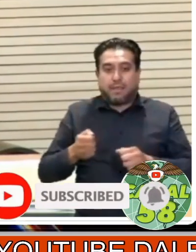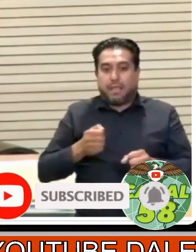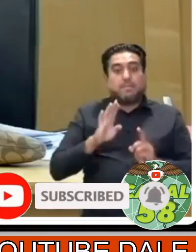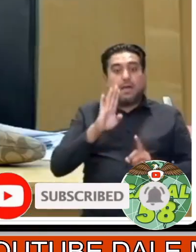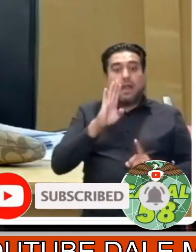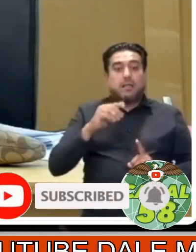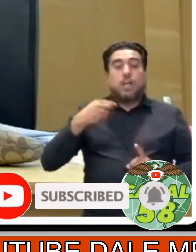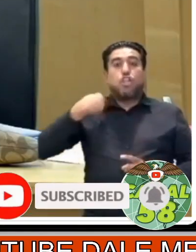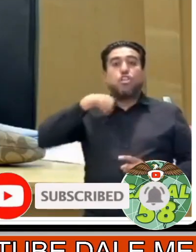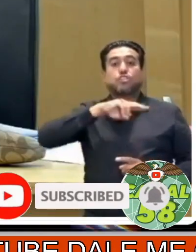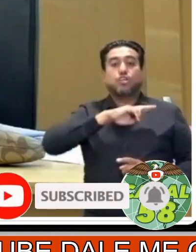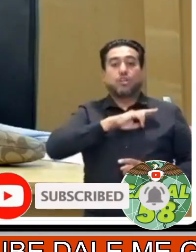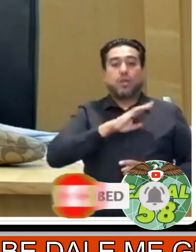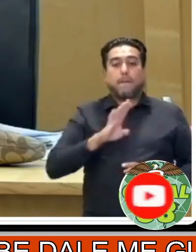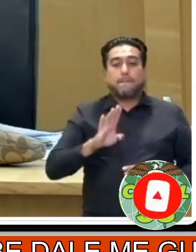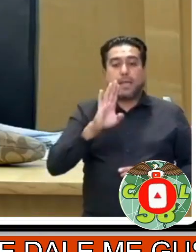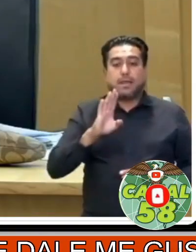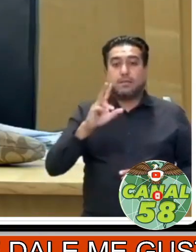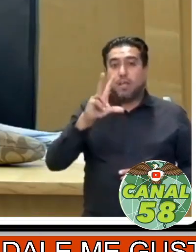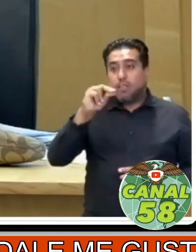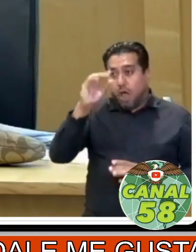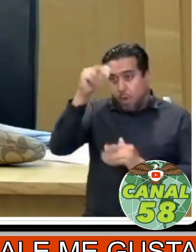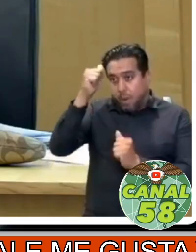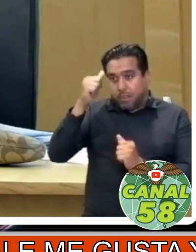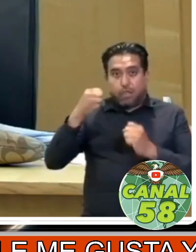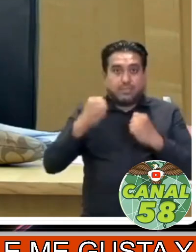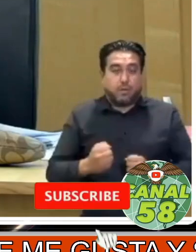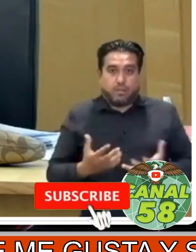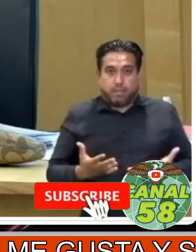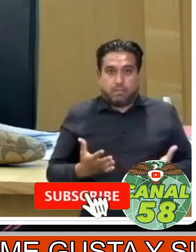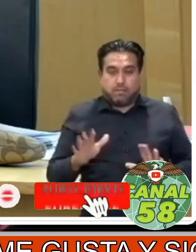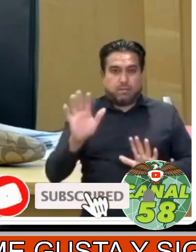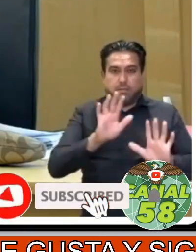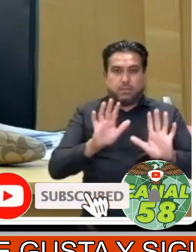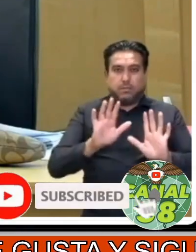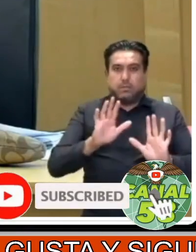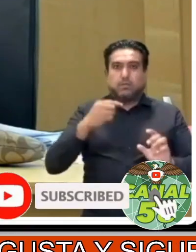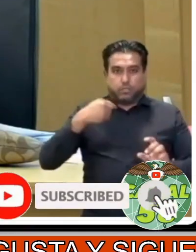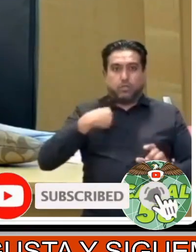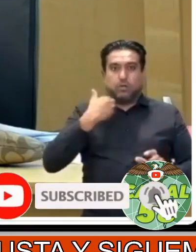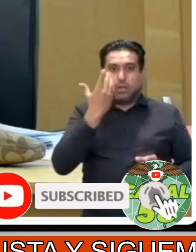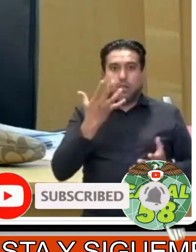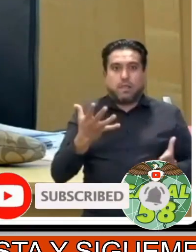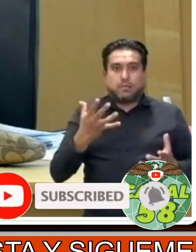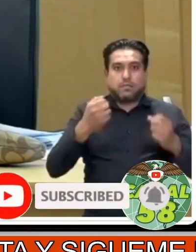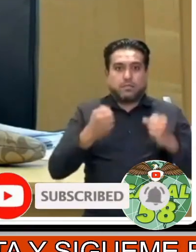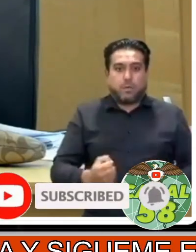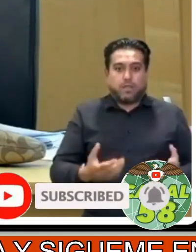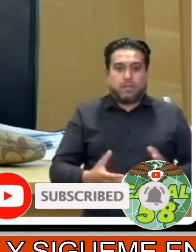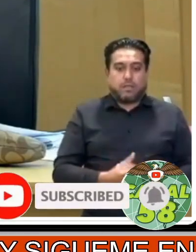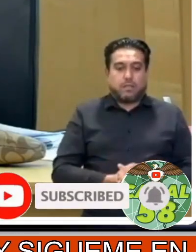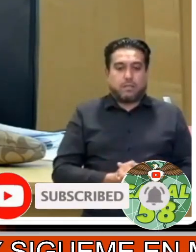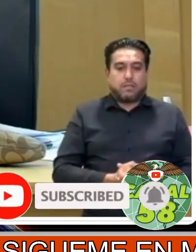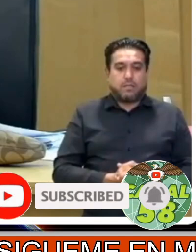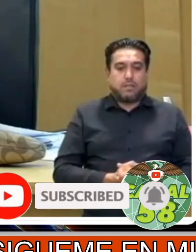efectividad. De la misma manera, la diputada priista Yulma Rocha argumentó que expresidentes y el actual mandatario federal no han podido